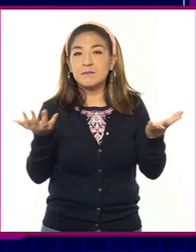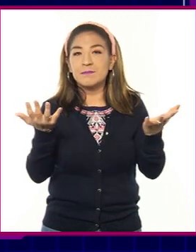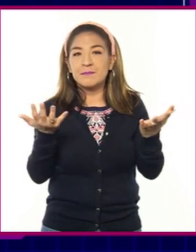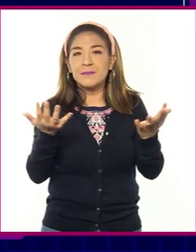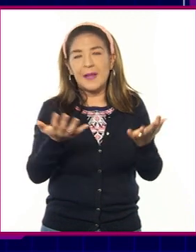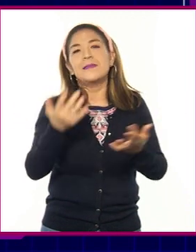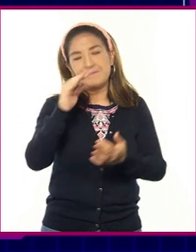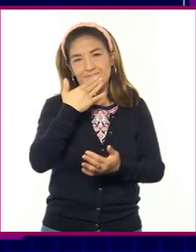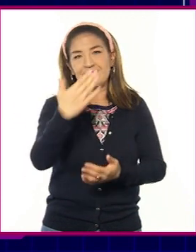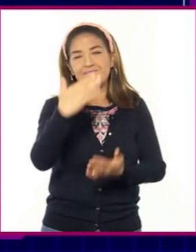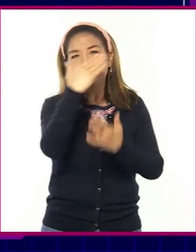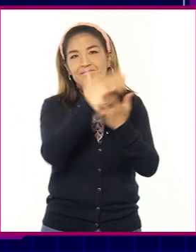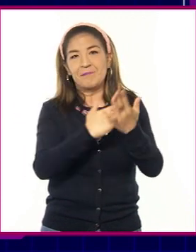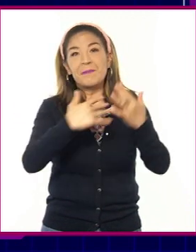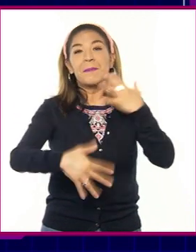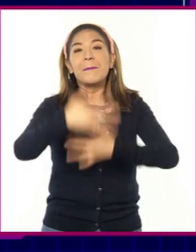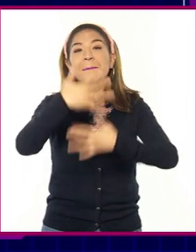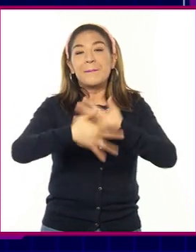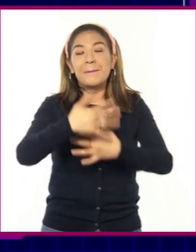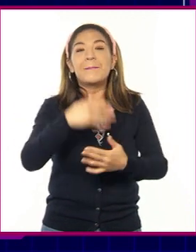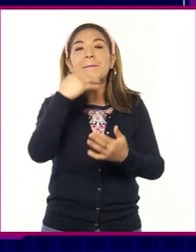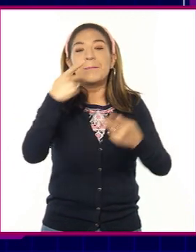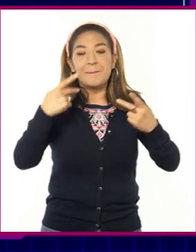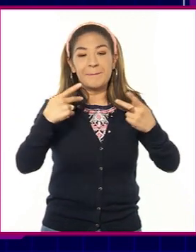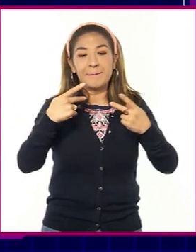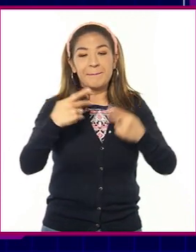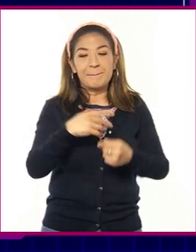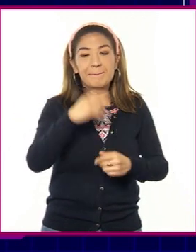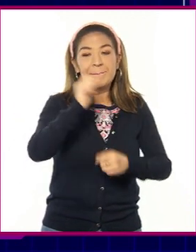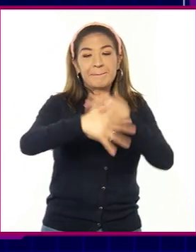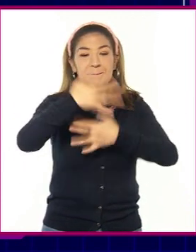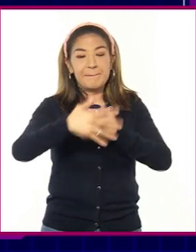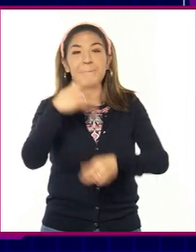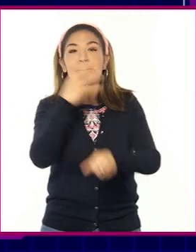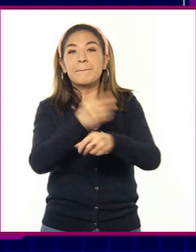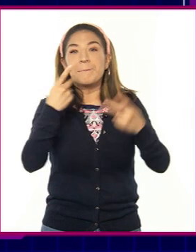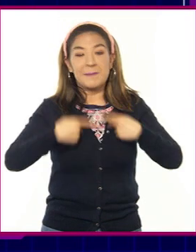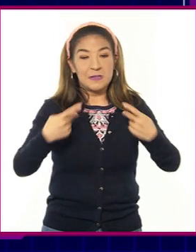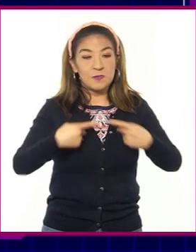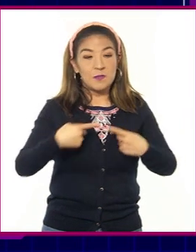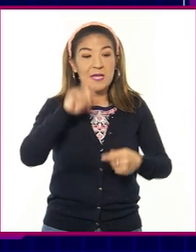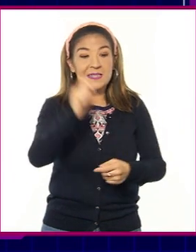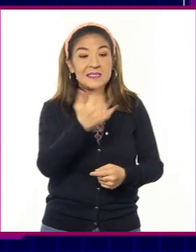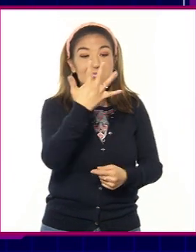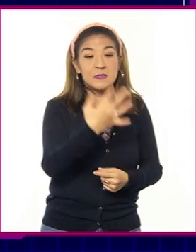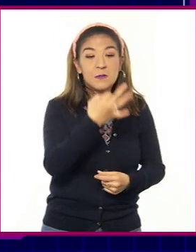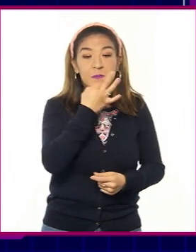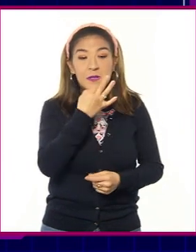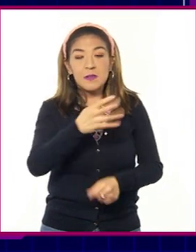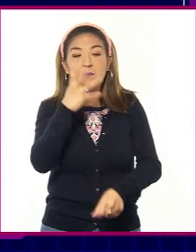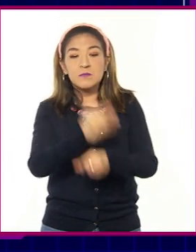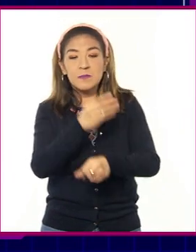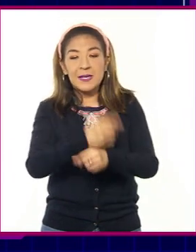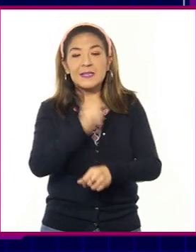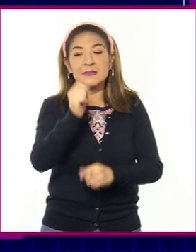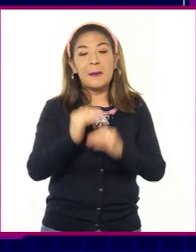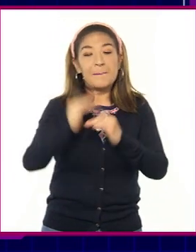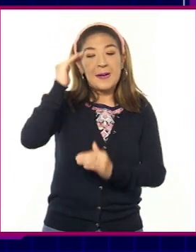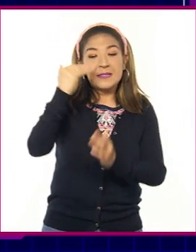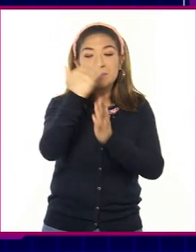harán menos de 15 mecánicos. Los 5 mecánicos deberían tardar más o menos de 600